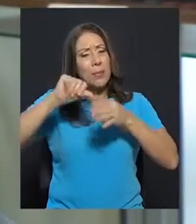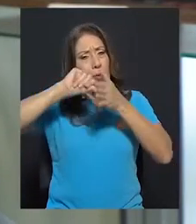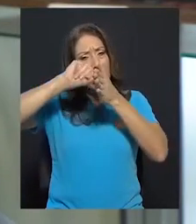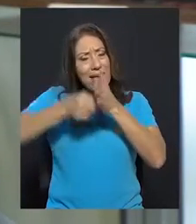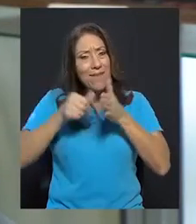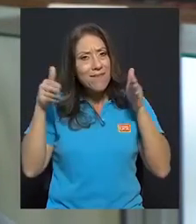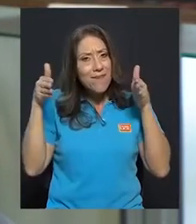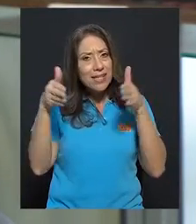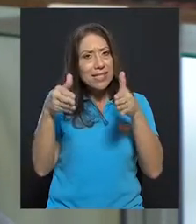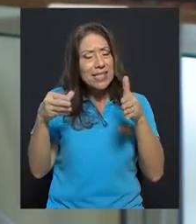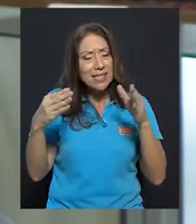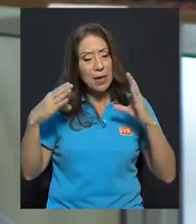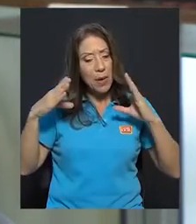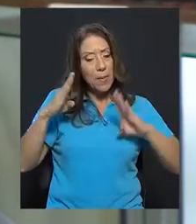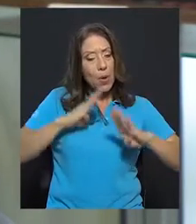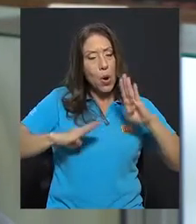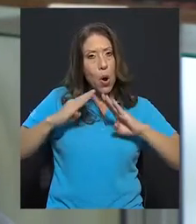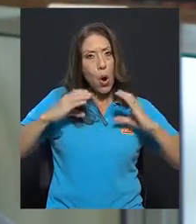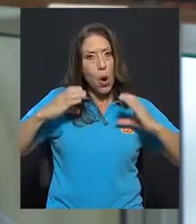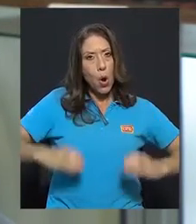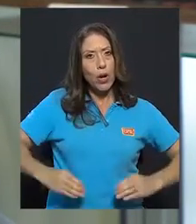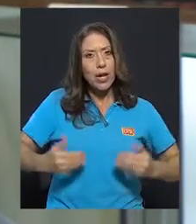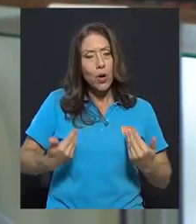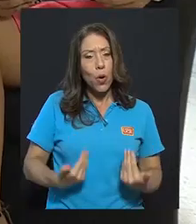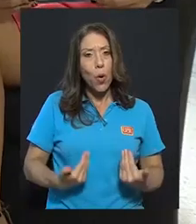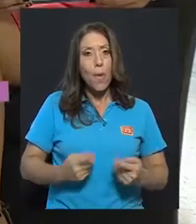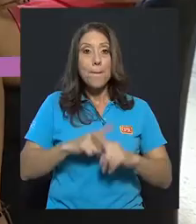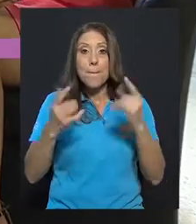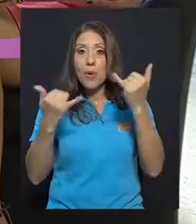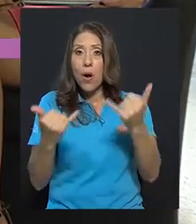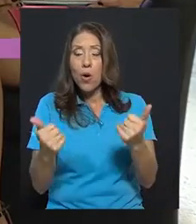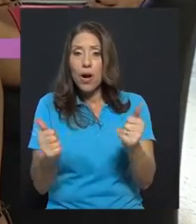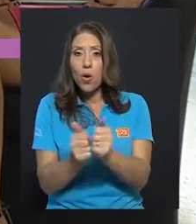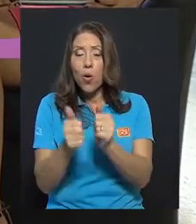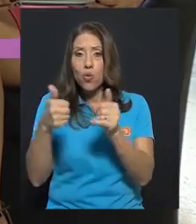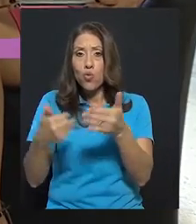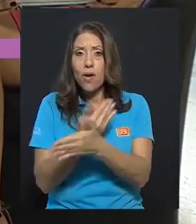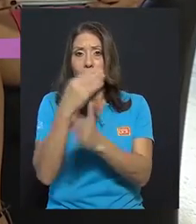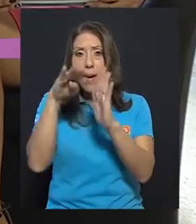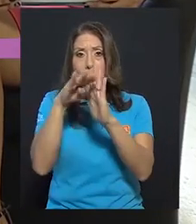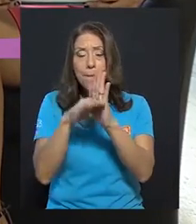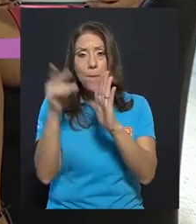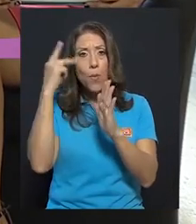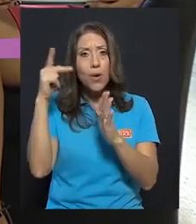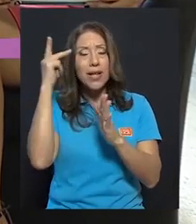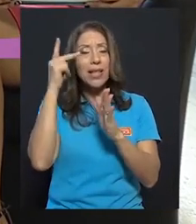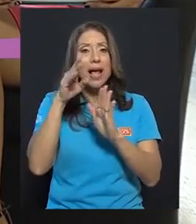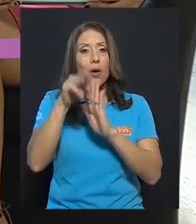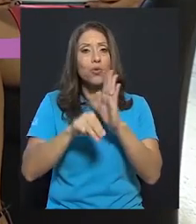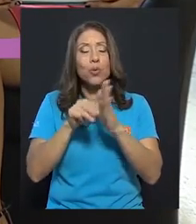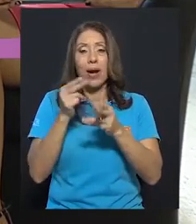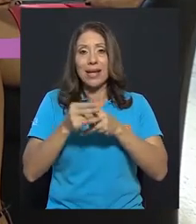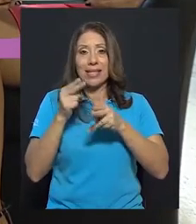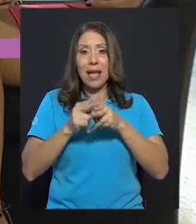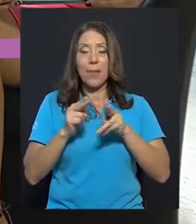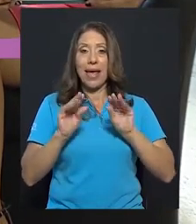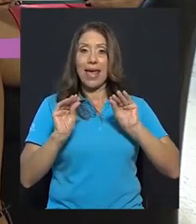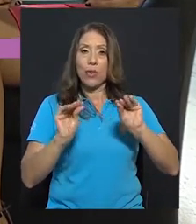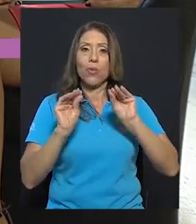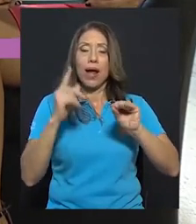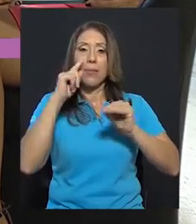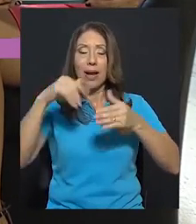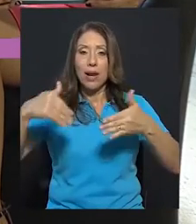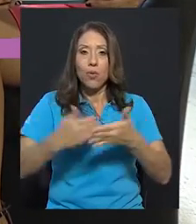más biológico. Ahora, con la nueva política curricular, Educar para una Nueva Ciudadanía,